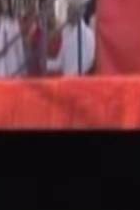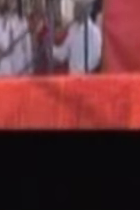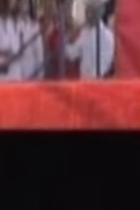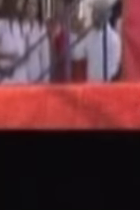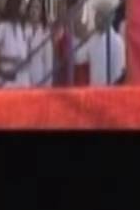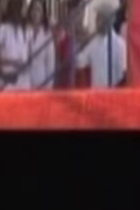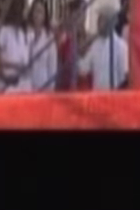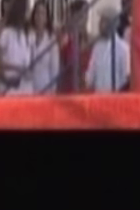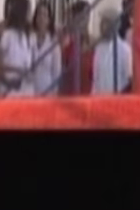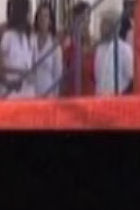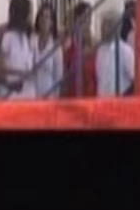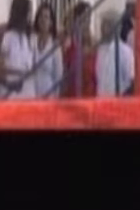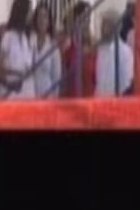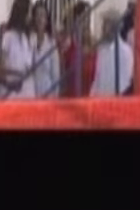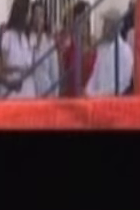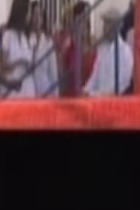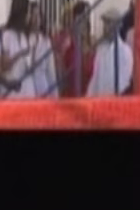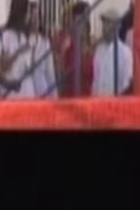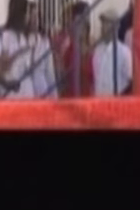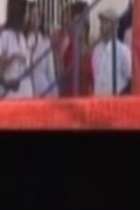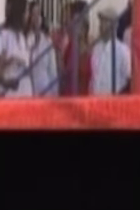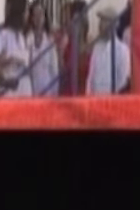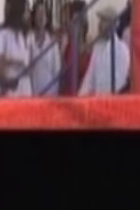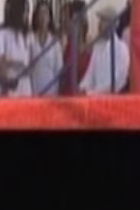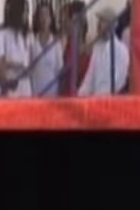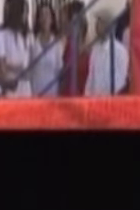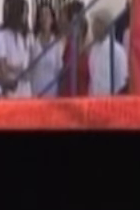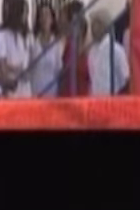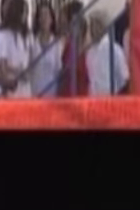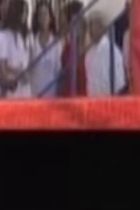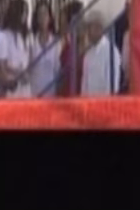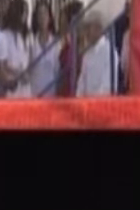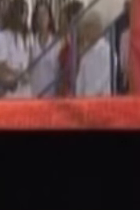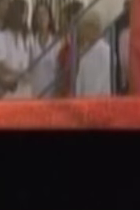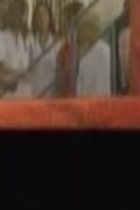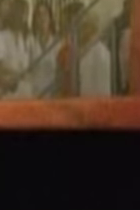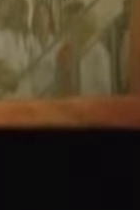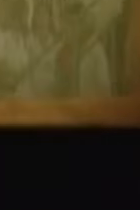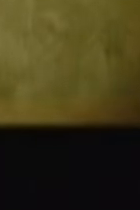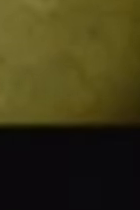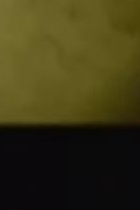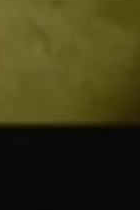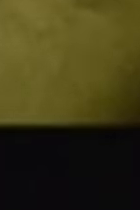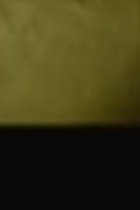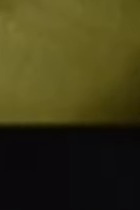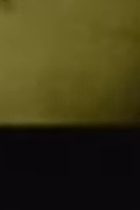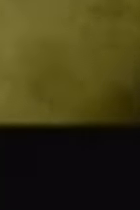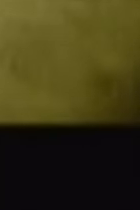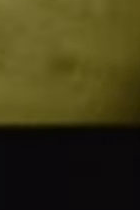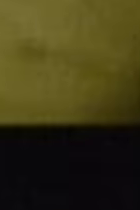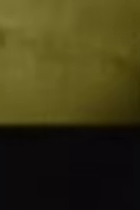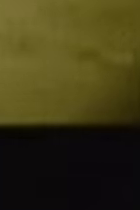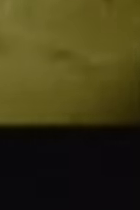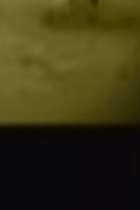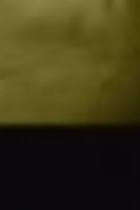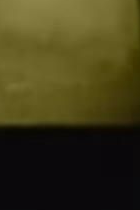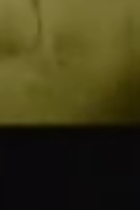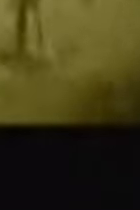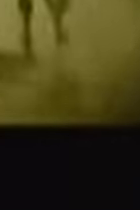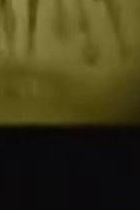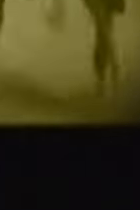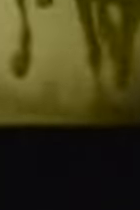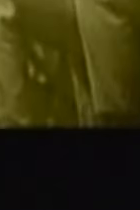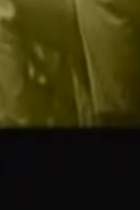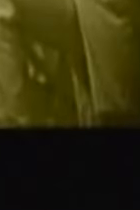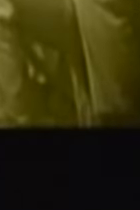café, la miel con ron del mandí. Voces también